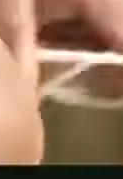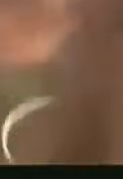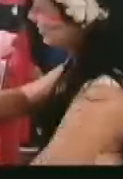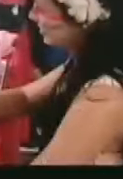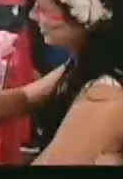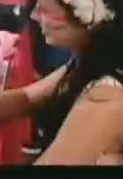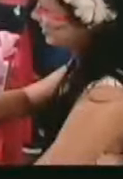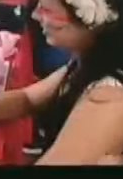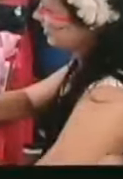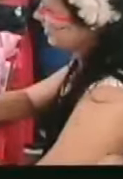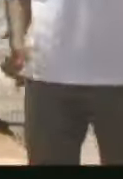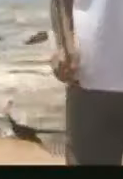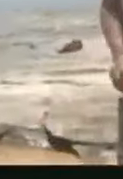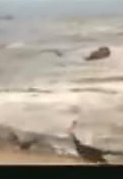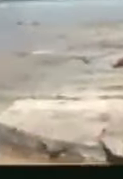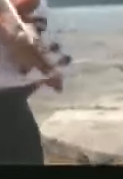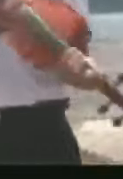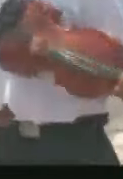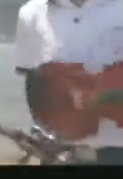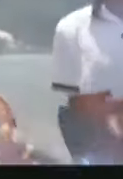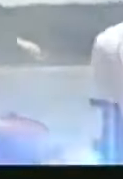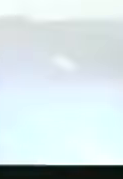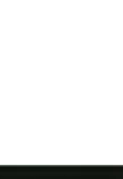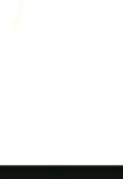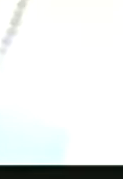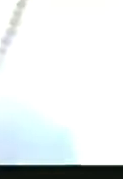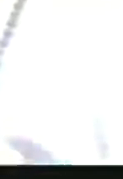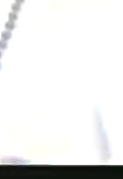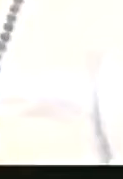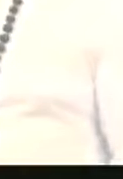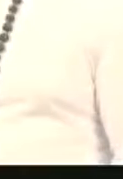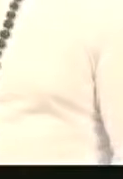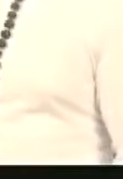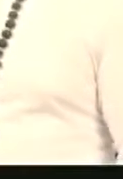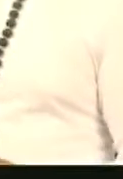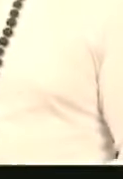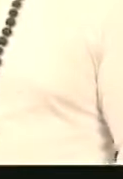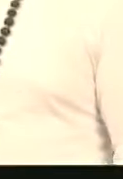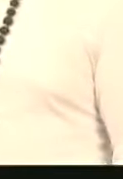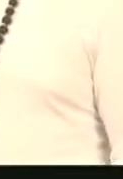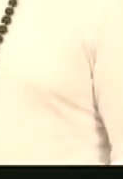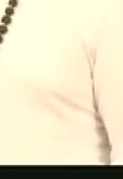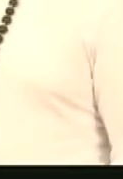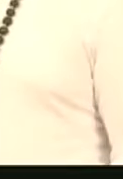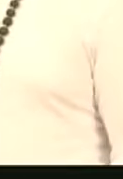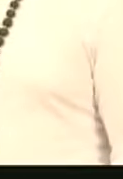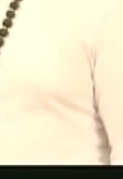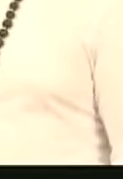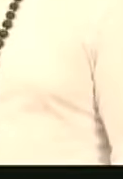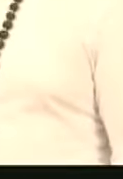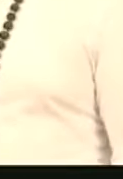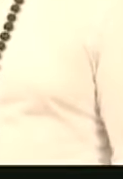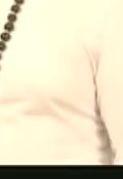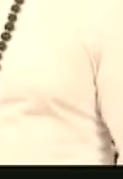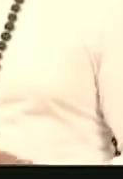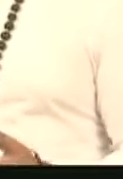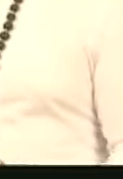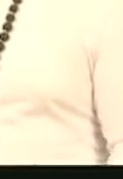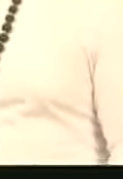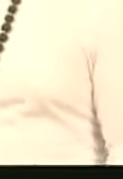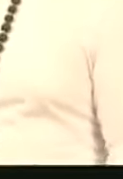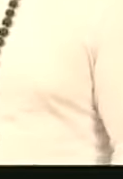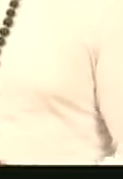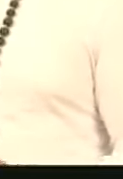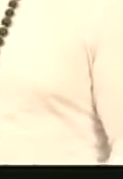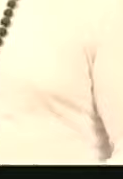de nuestro afecto, de nuestro compromiso. Siguiendo su legado, 20 años más tarde, el presidente Nicolás Maduro